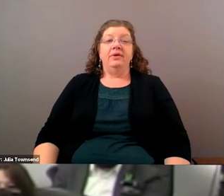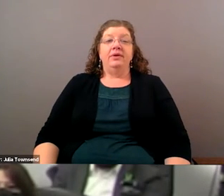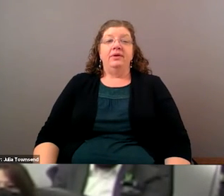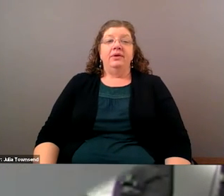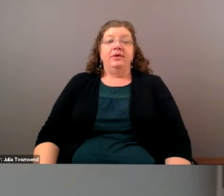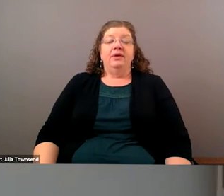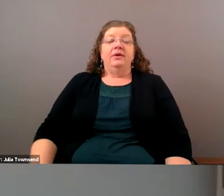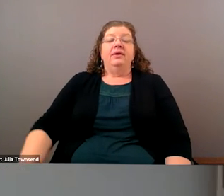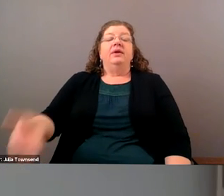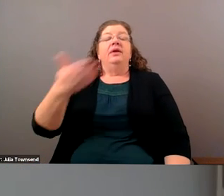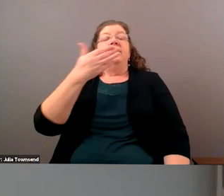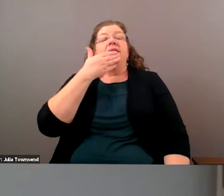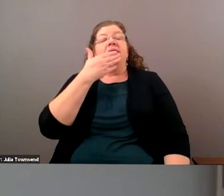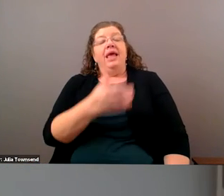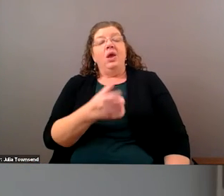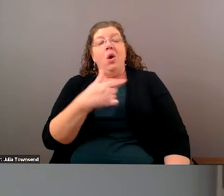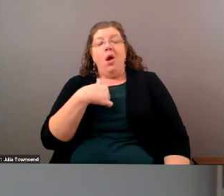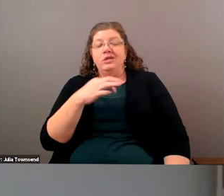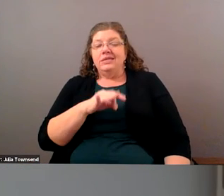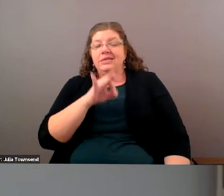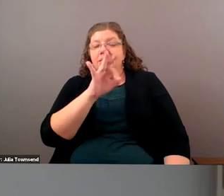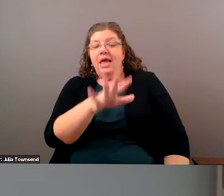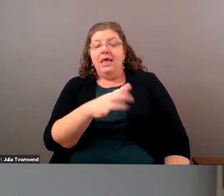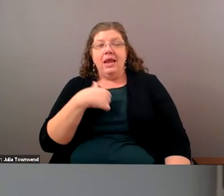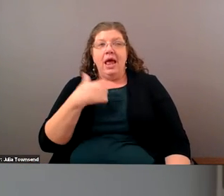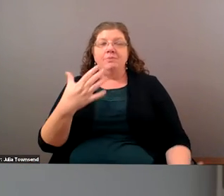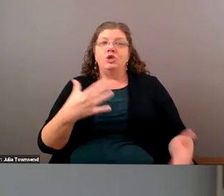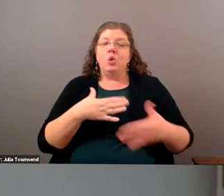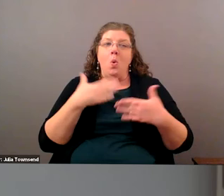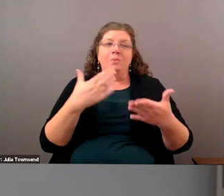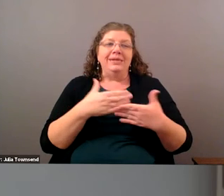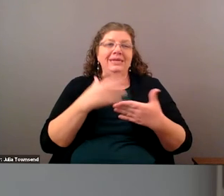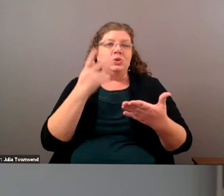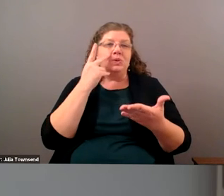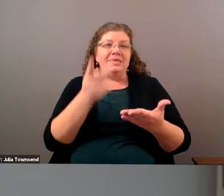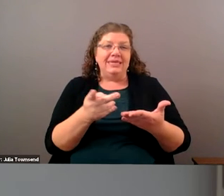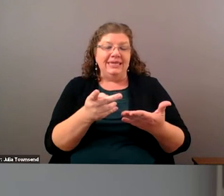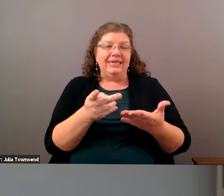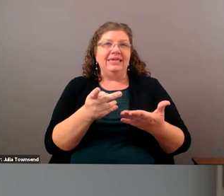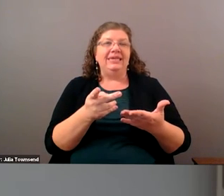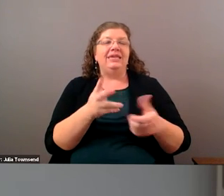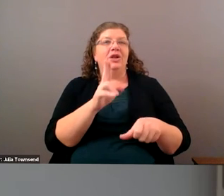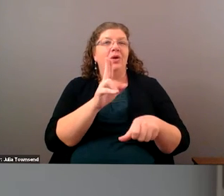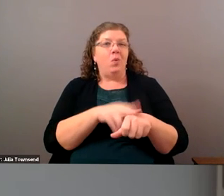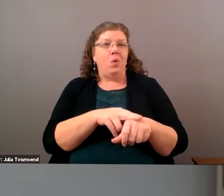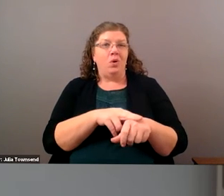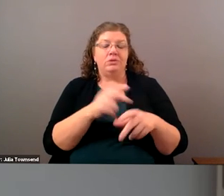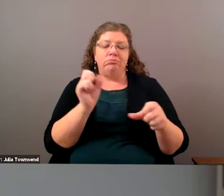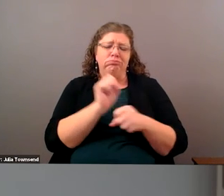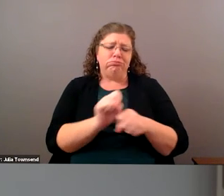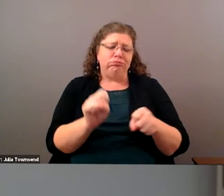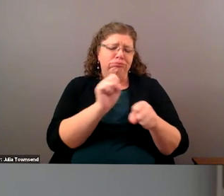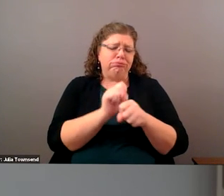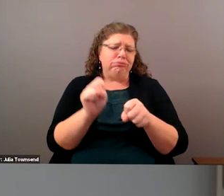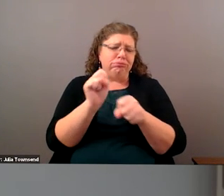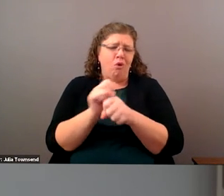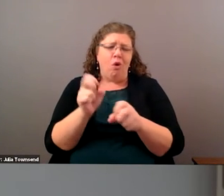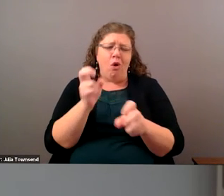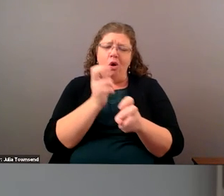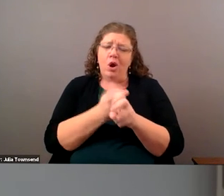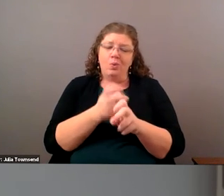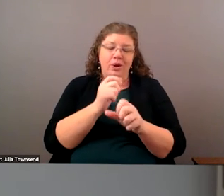que estoy muy complacida de, obviamente, ver que después de todo el trabajo relacionado con